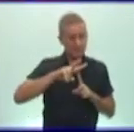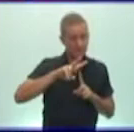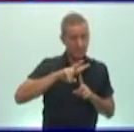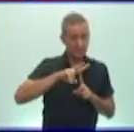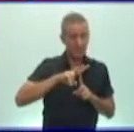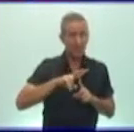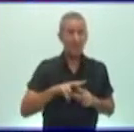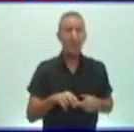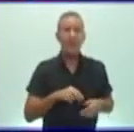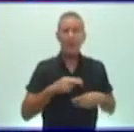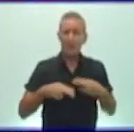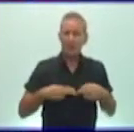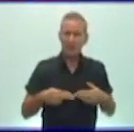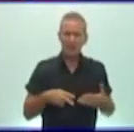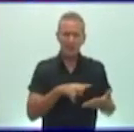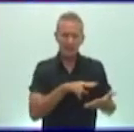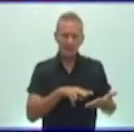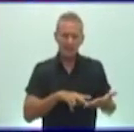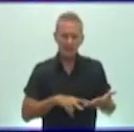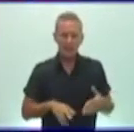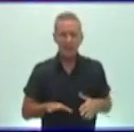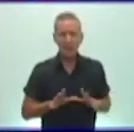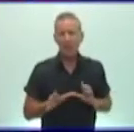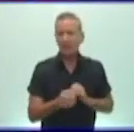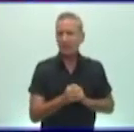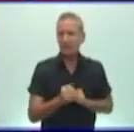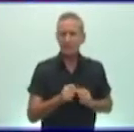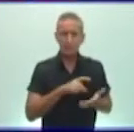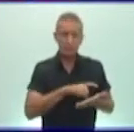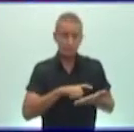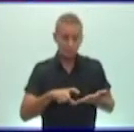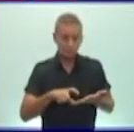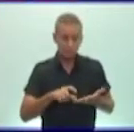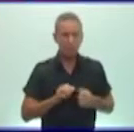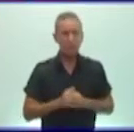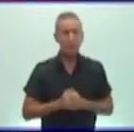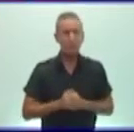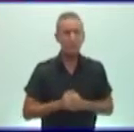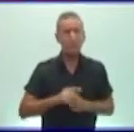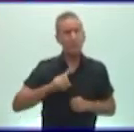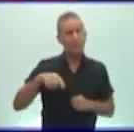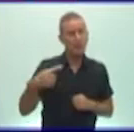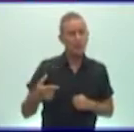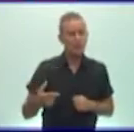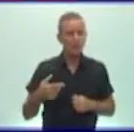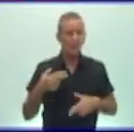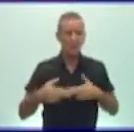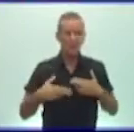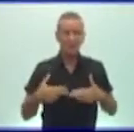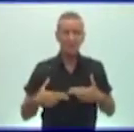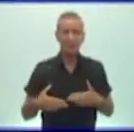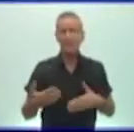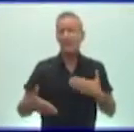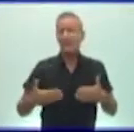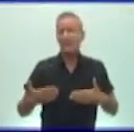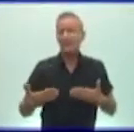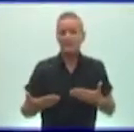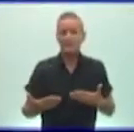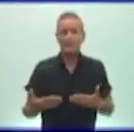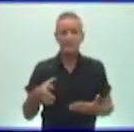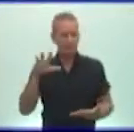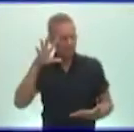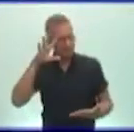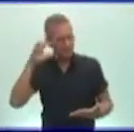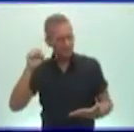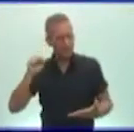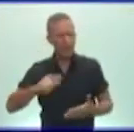lectura del texto en su totalidad y para luego poder estar realizando las actividades de comprensión. Pero antes,